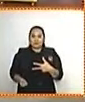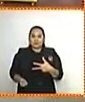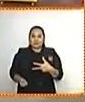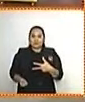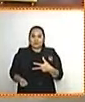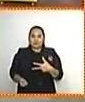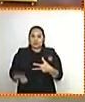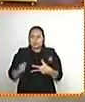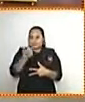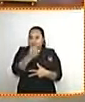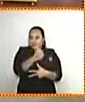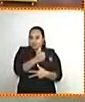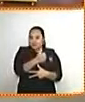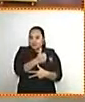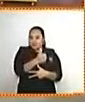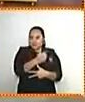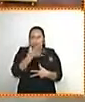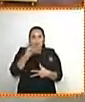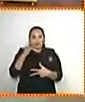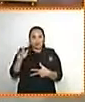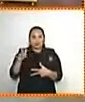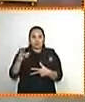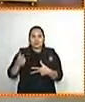Y este es el 10, segundo número, suerte,